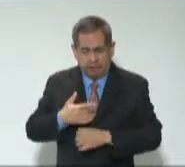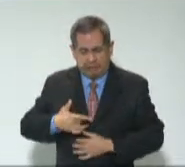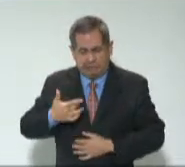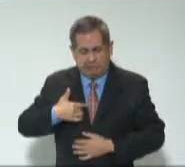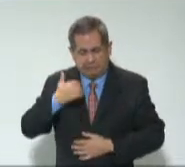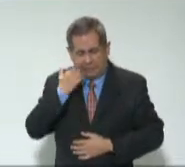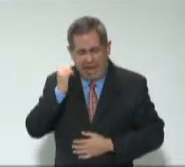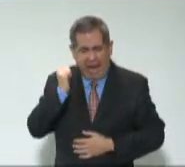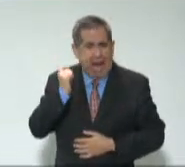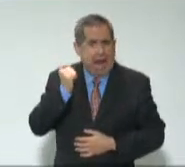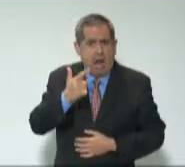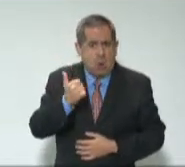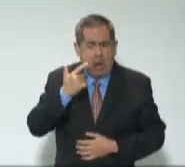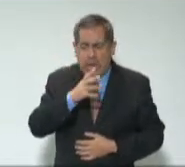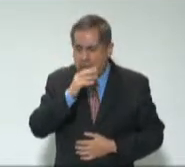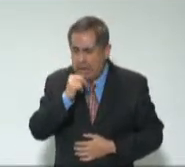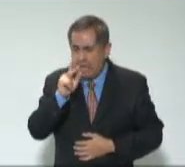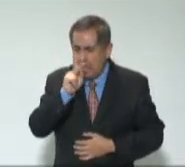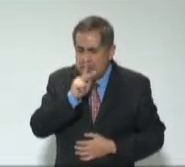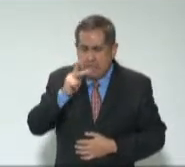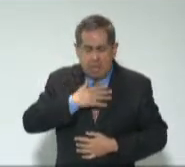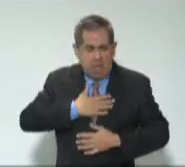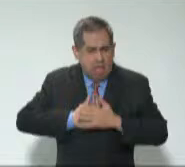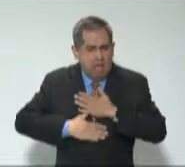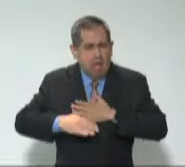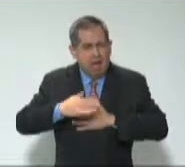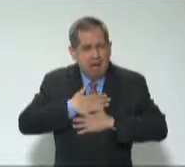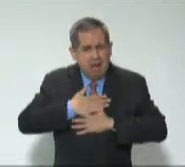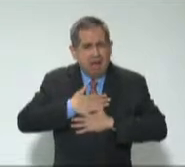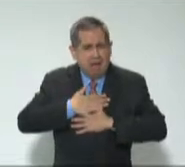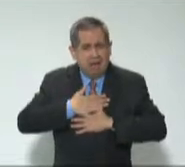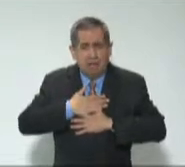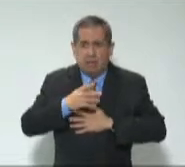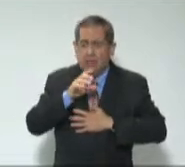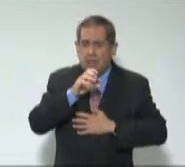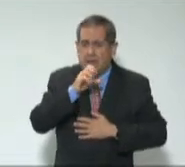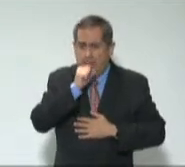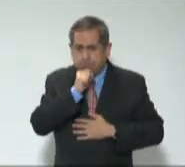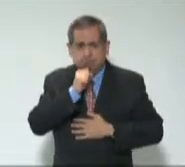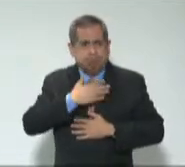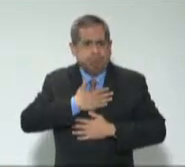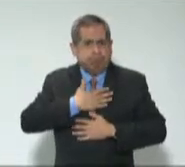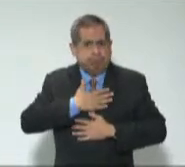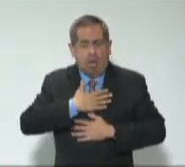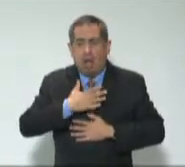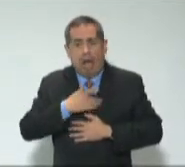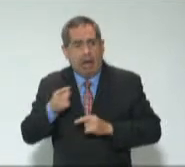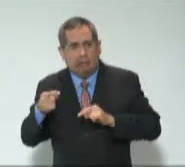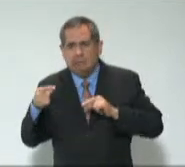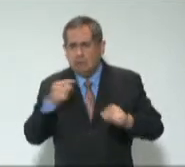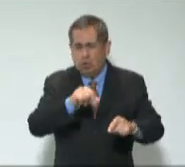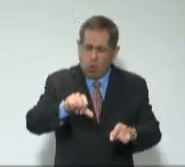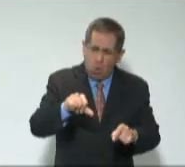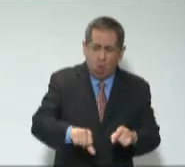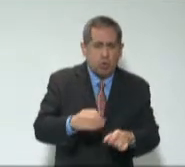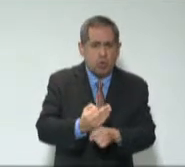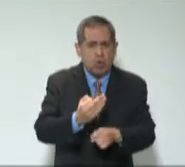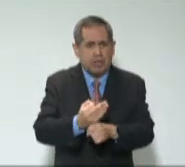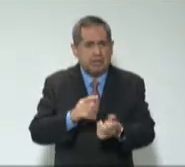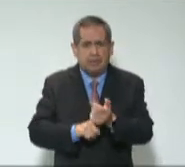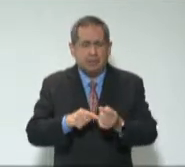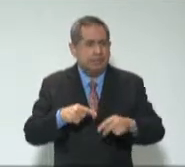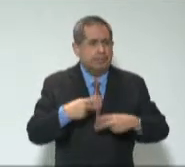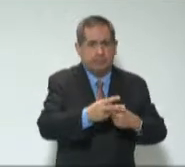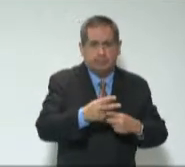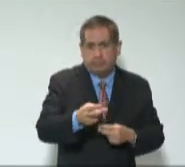indicio de que no podemos respirar que nos cansamos por ejemplo un signo de hipoxia eh inmediatamente tenemos que ir al hospital No fue así al inicio de la